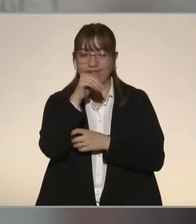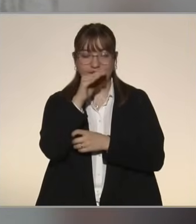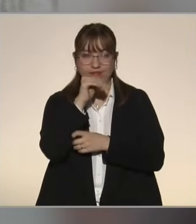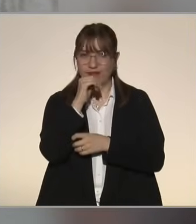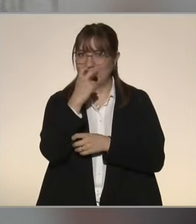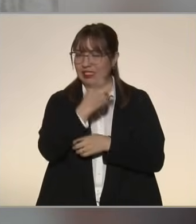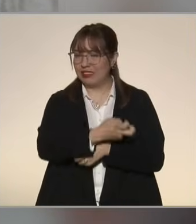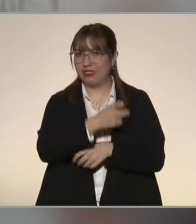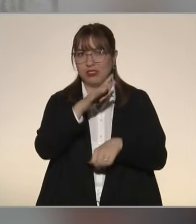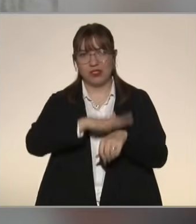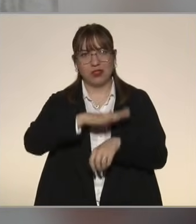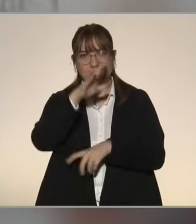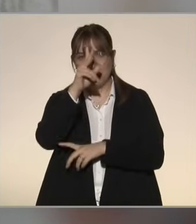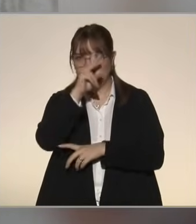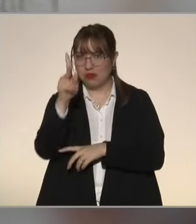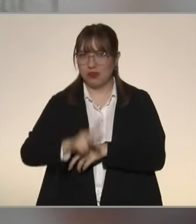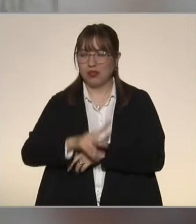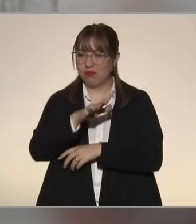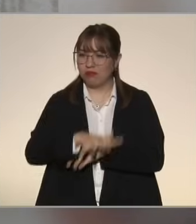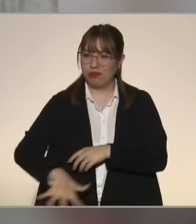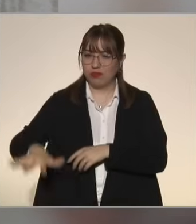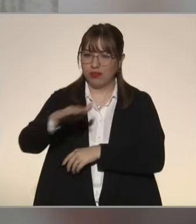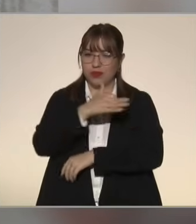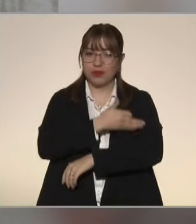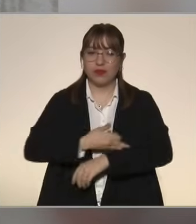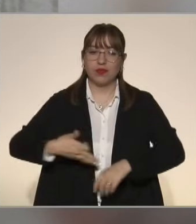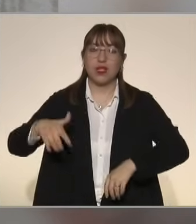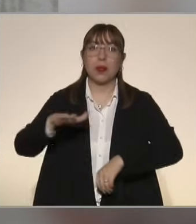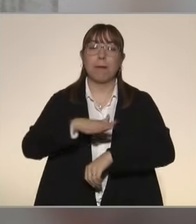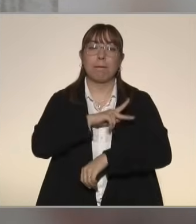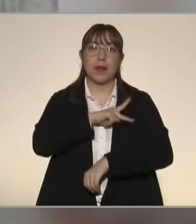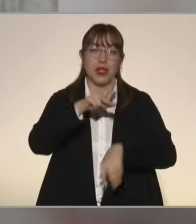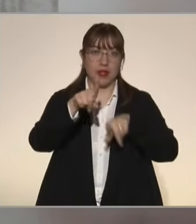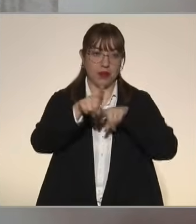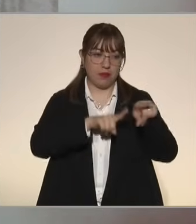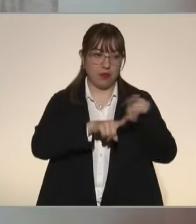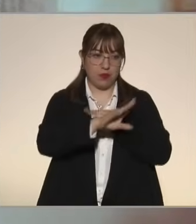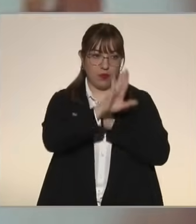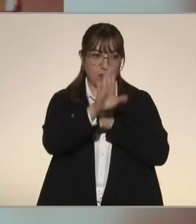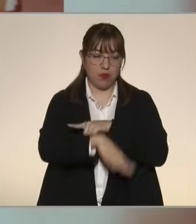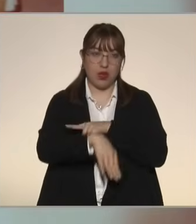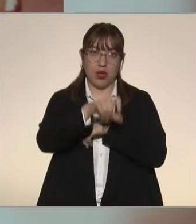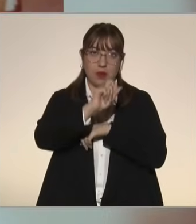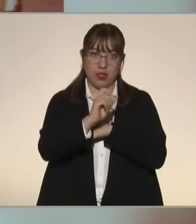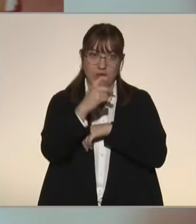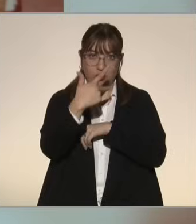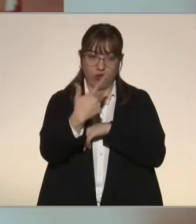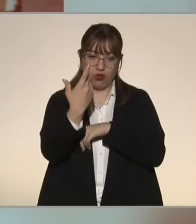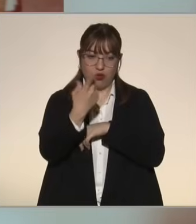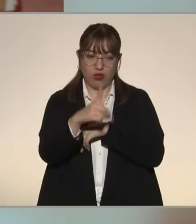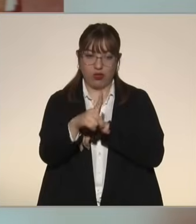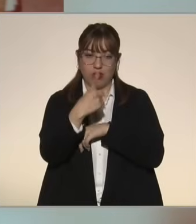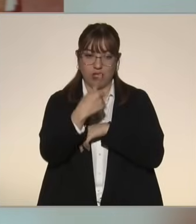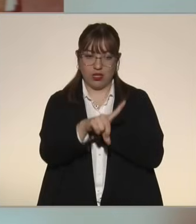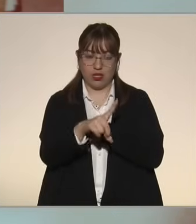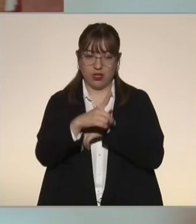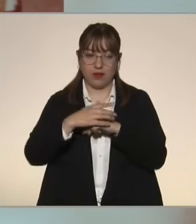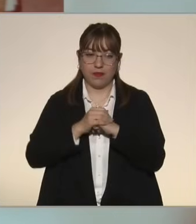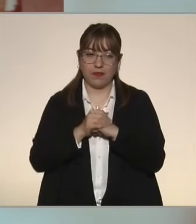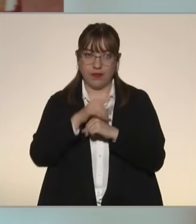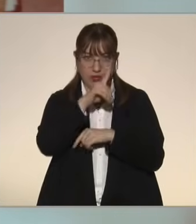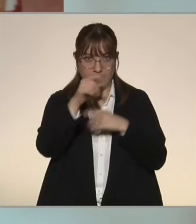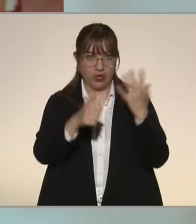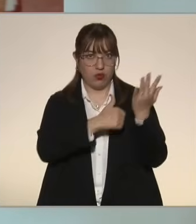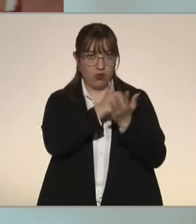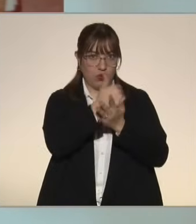muy dramático para la familia porque mi hermano fallece el 28 de diciembre. Entonces nos lo trajimos de la ciudad